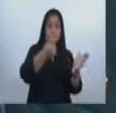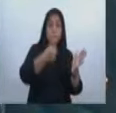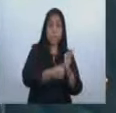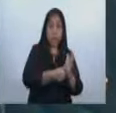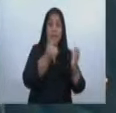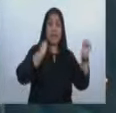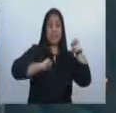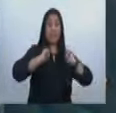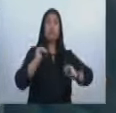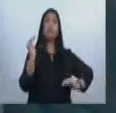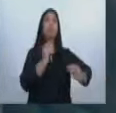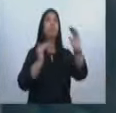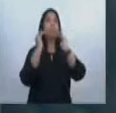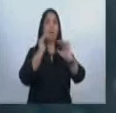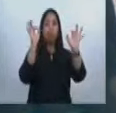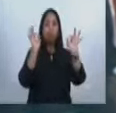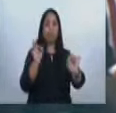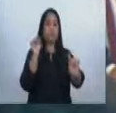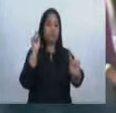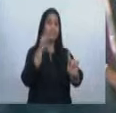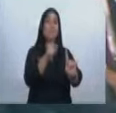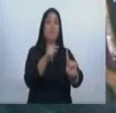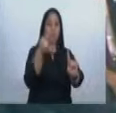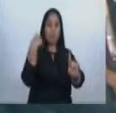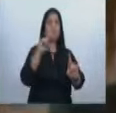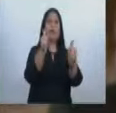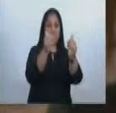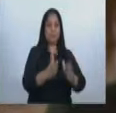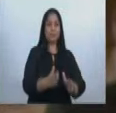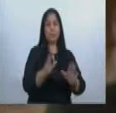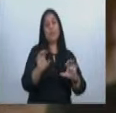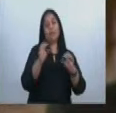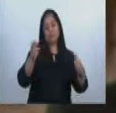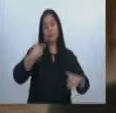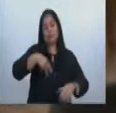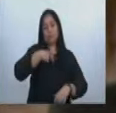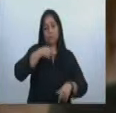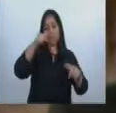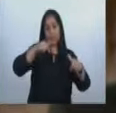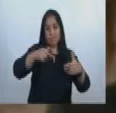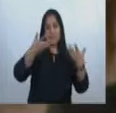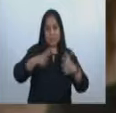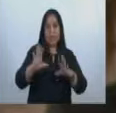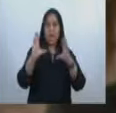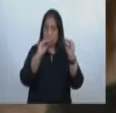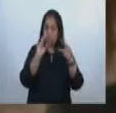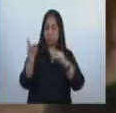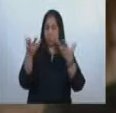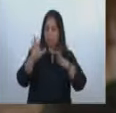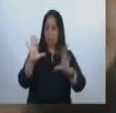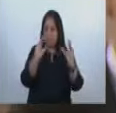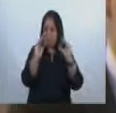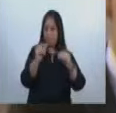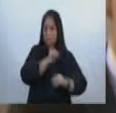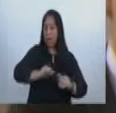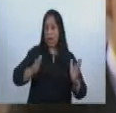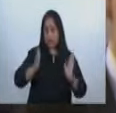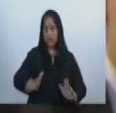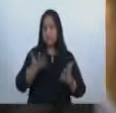construida específicamente para esos alumnos y es algo que nosotros estamos ya lo hablamos con el alcalde estamos